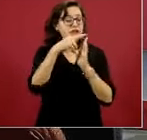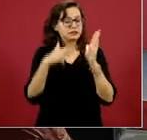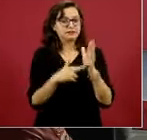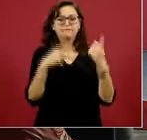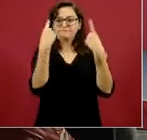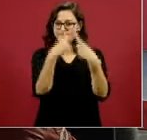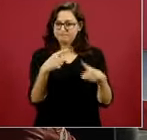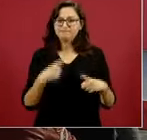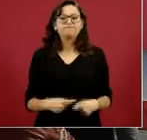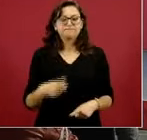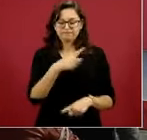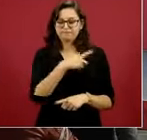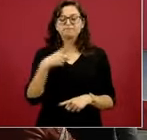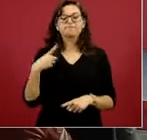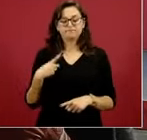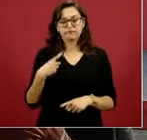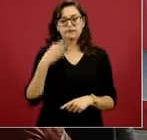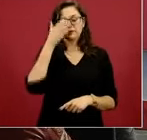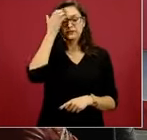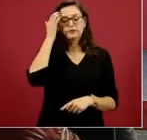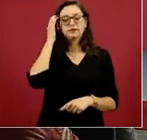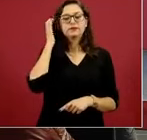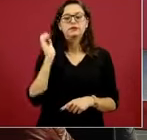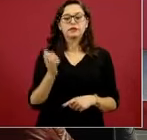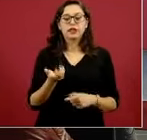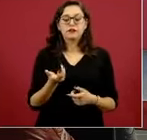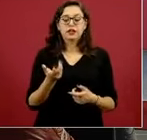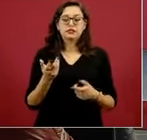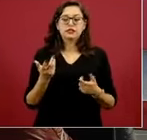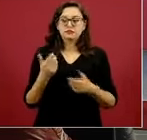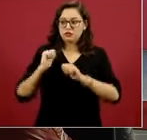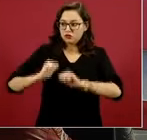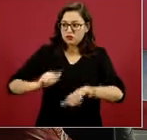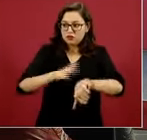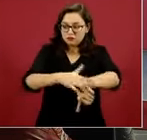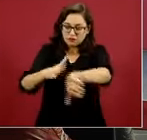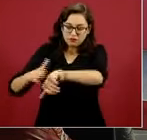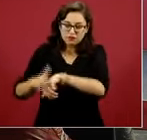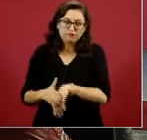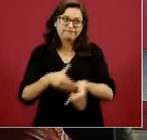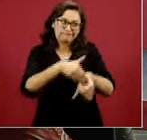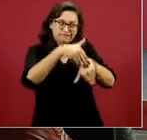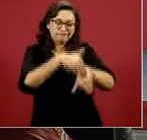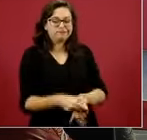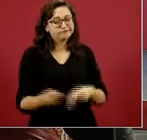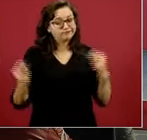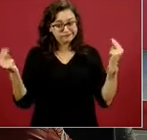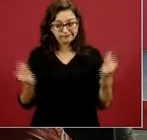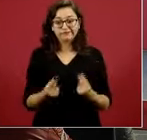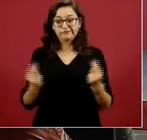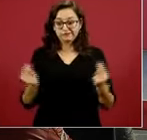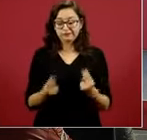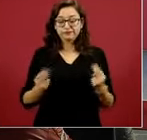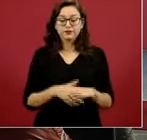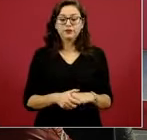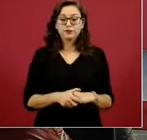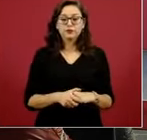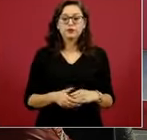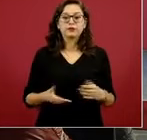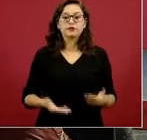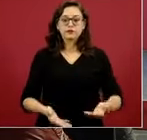se siguen anunciando y promoviendo por las autoridades estatales. El siguiente caso es el